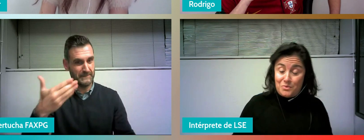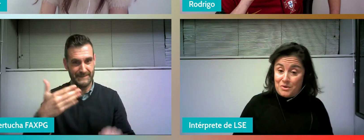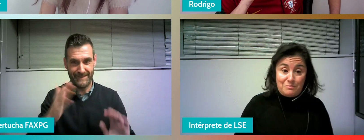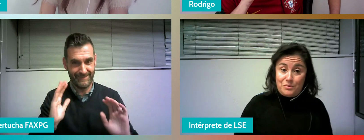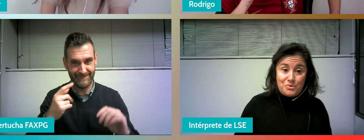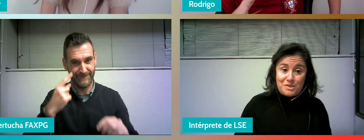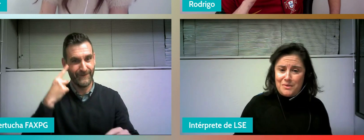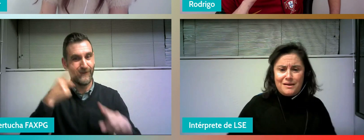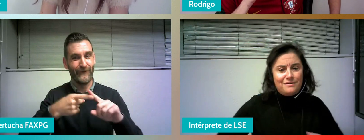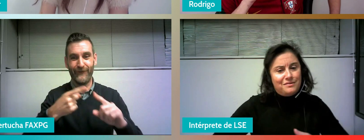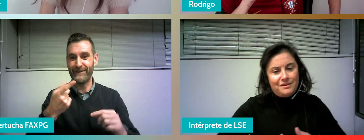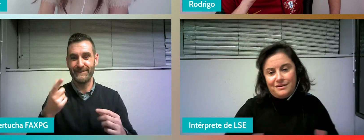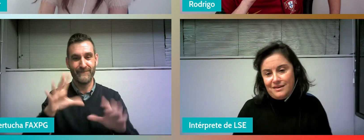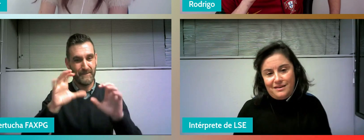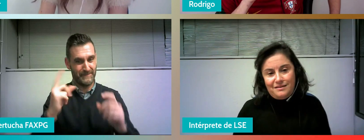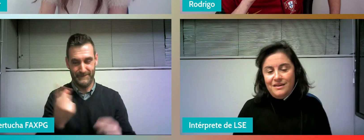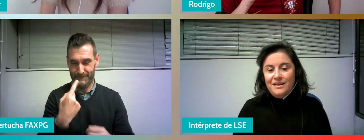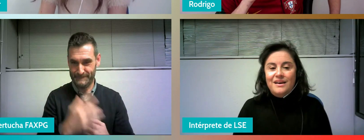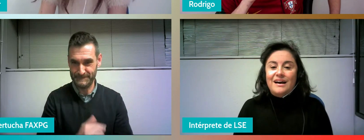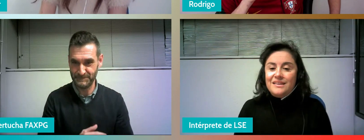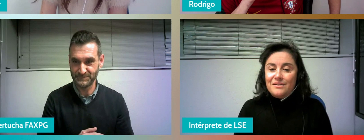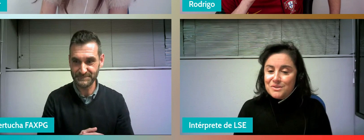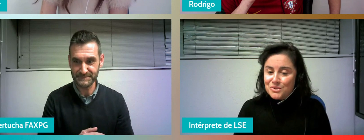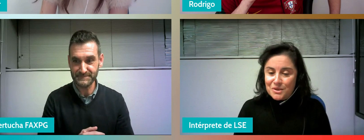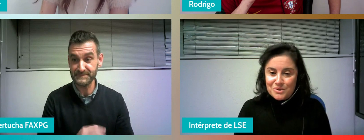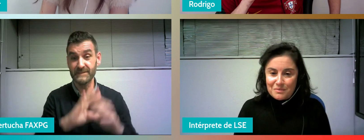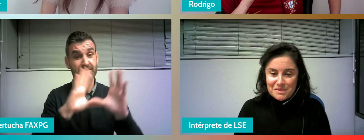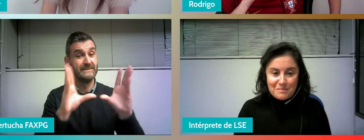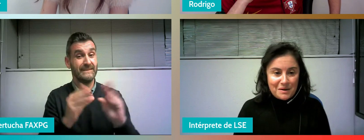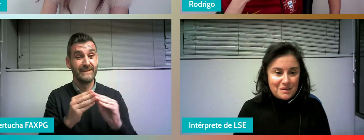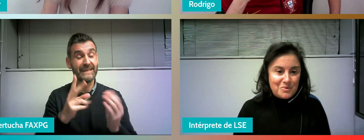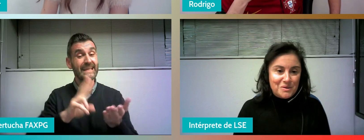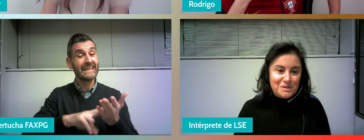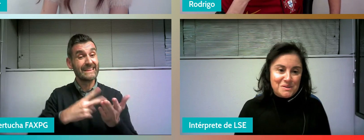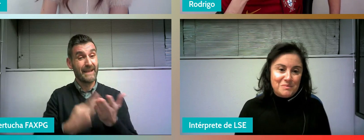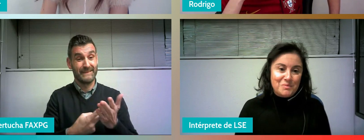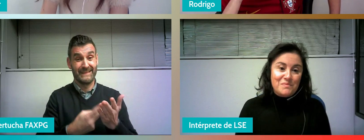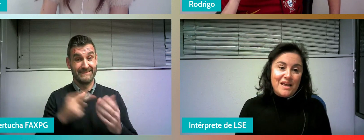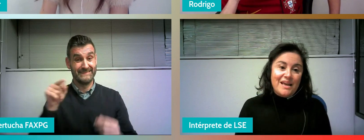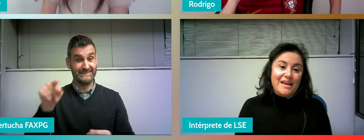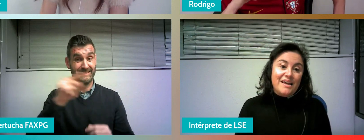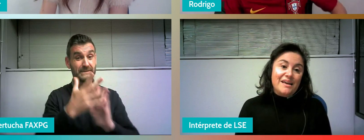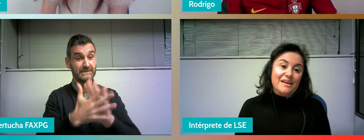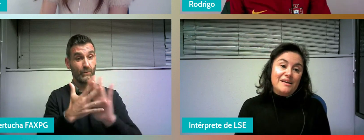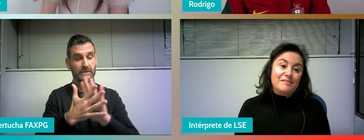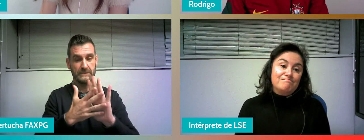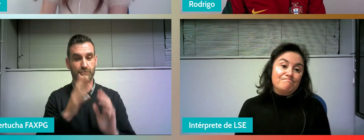aprendiendo, porque tampoco sabía que a través de los erros también se aprende muchísimo.